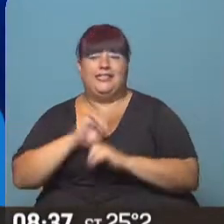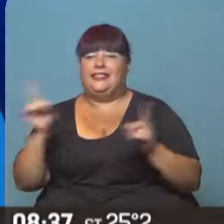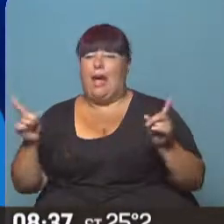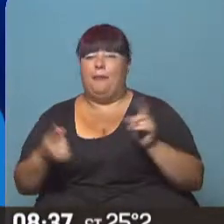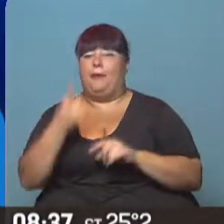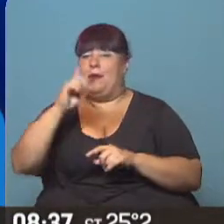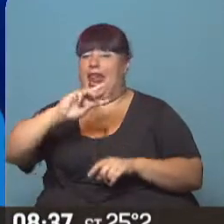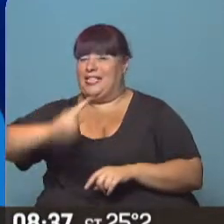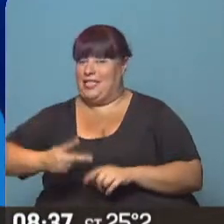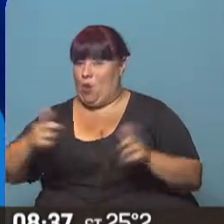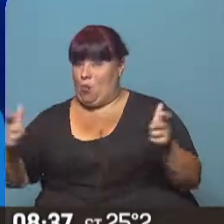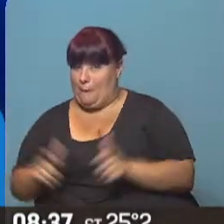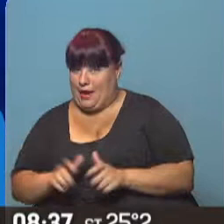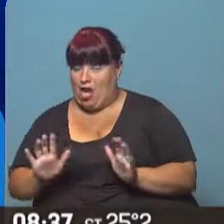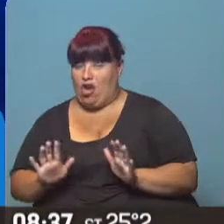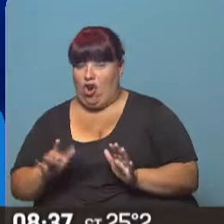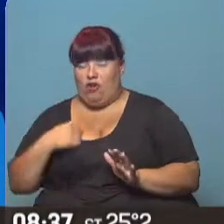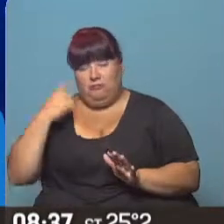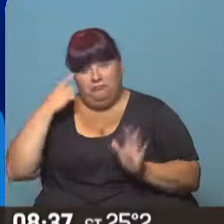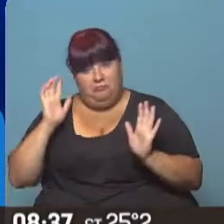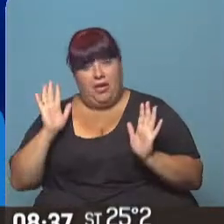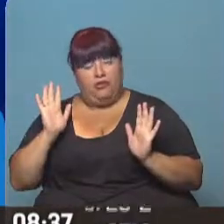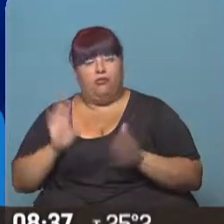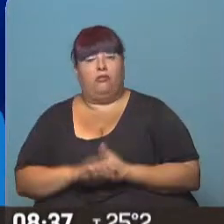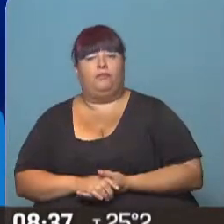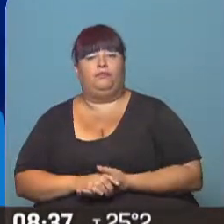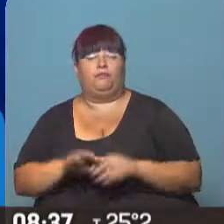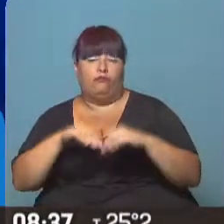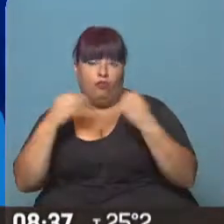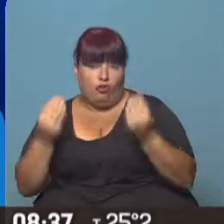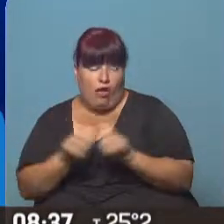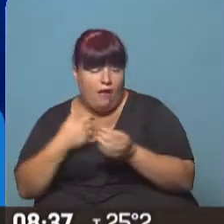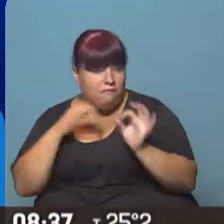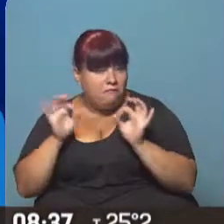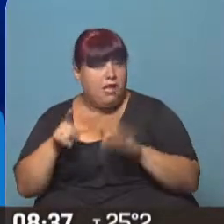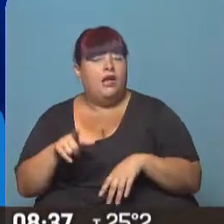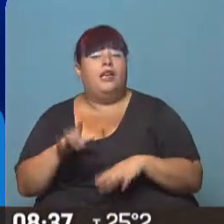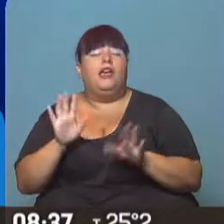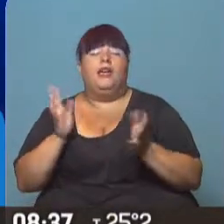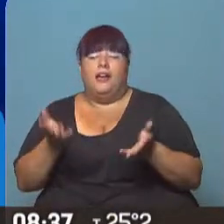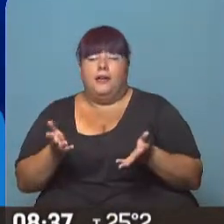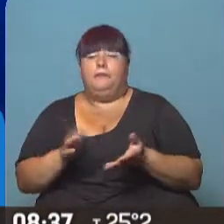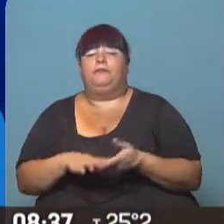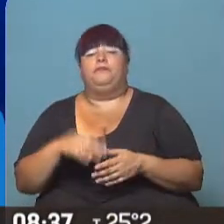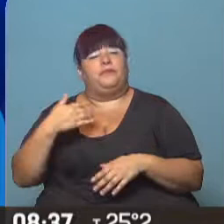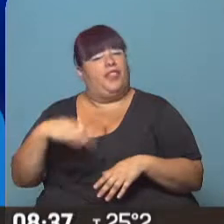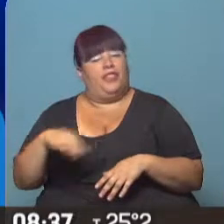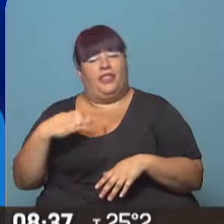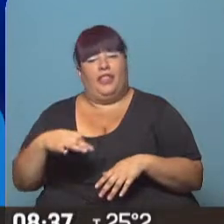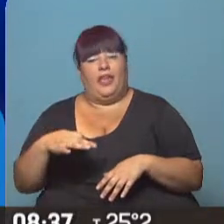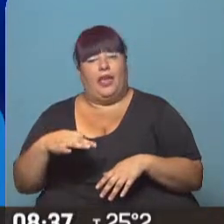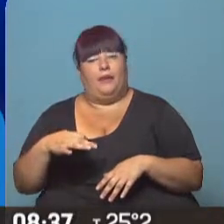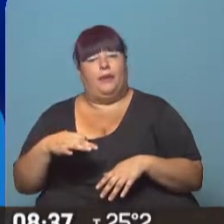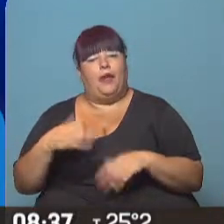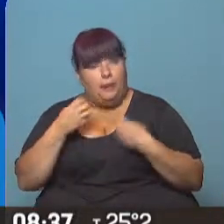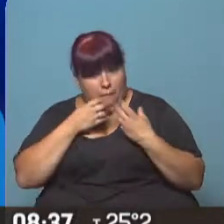la primera, sino la segunda minoría, que tengo entendido con los números que están, de modo tal que se va a tener, y en